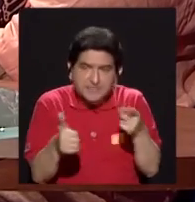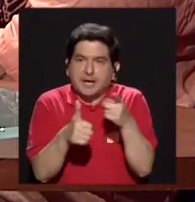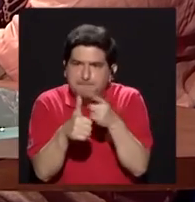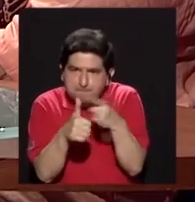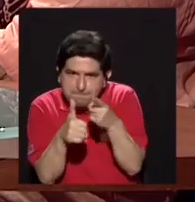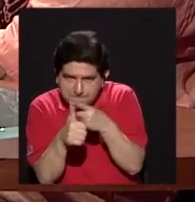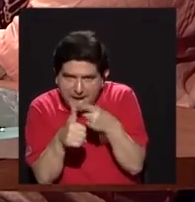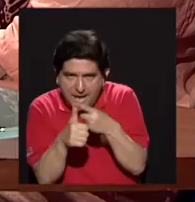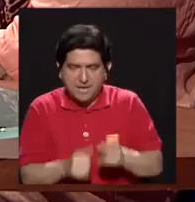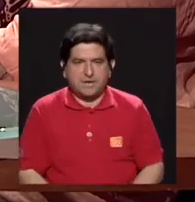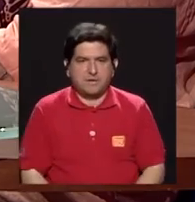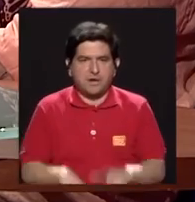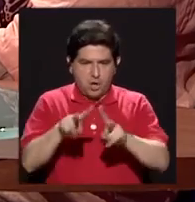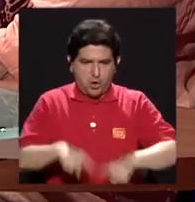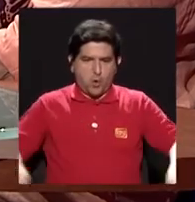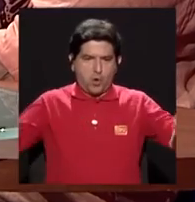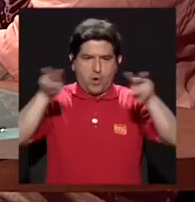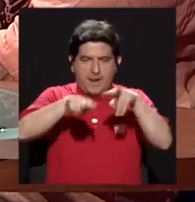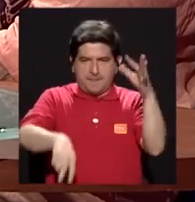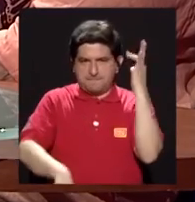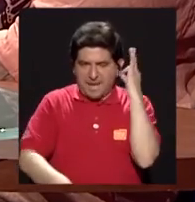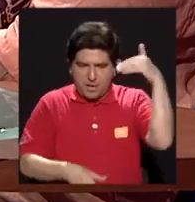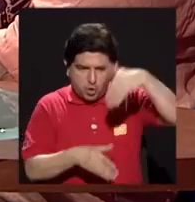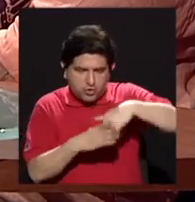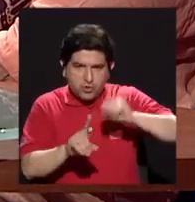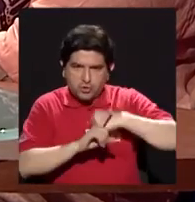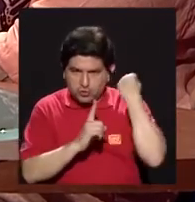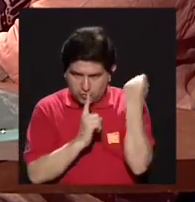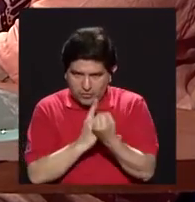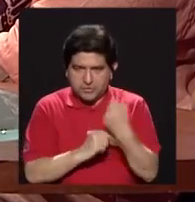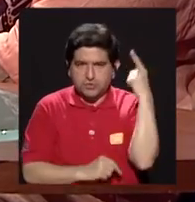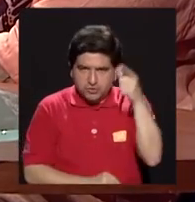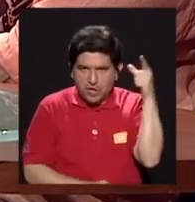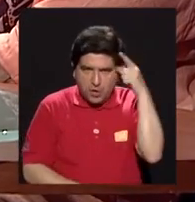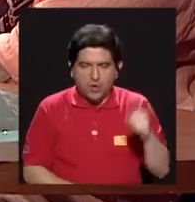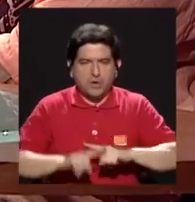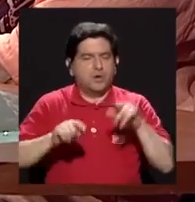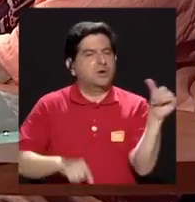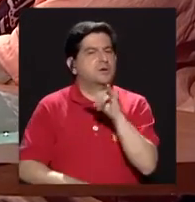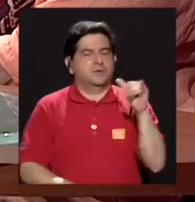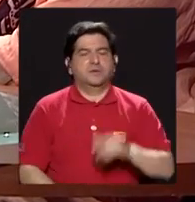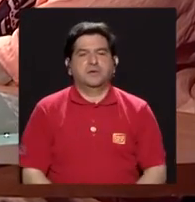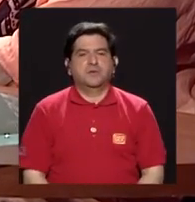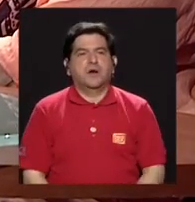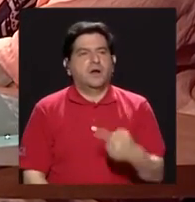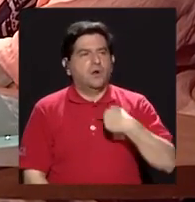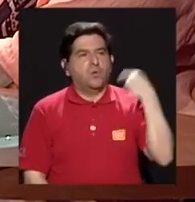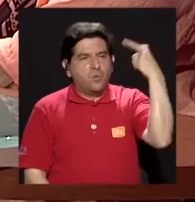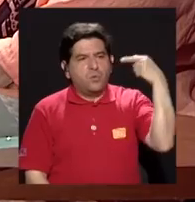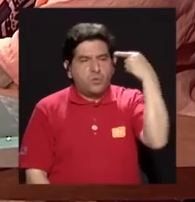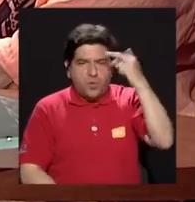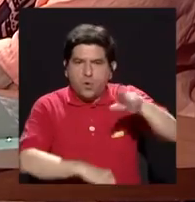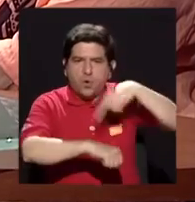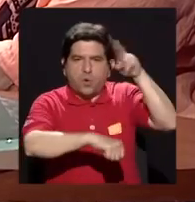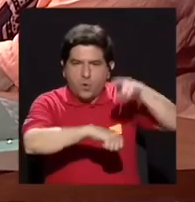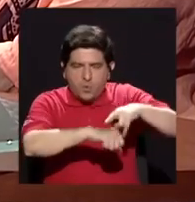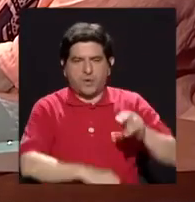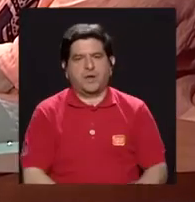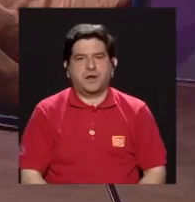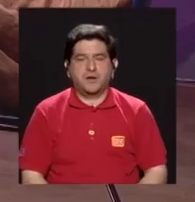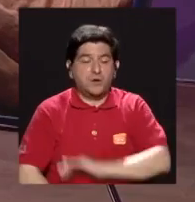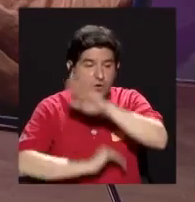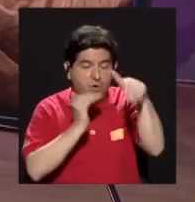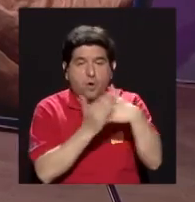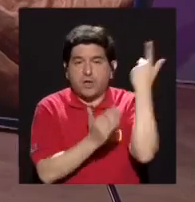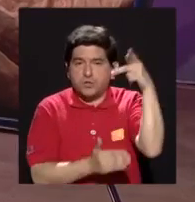primero el valor que tiene la mujer dentro de la sociedad por supuesto pero también uno como gobierno la república tiene que tener en